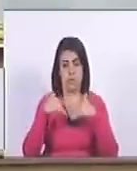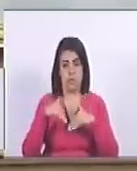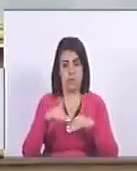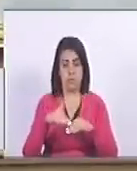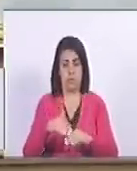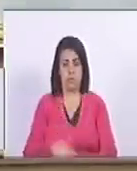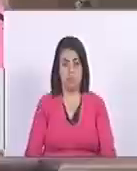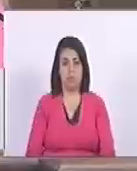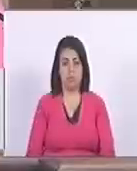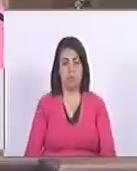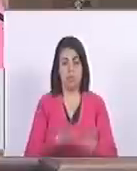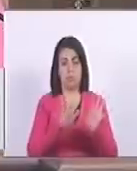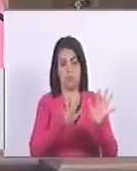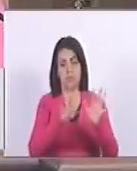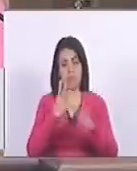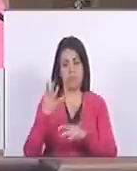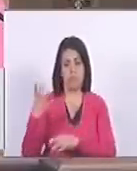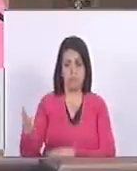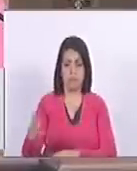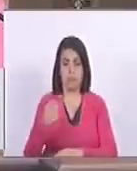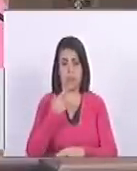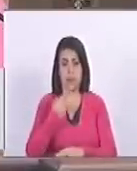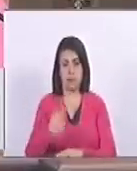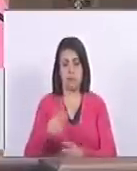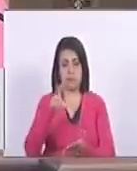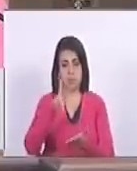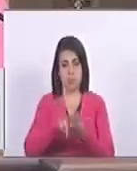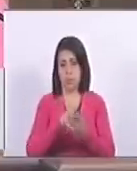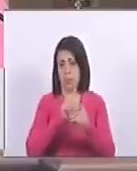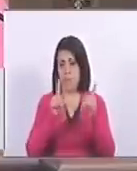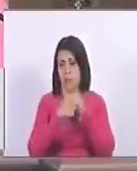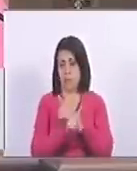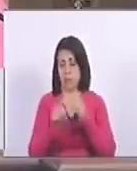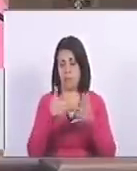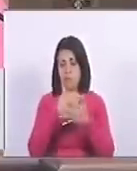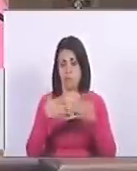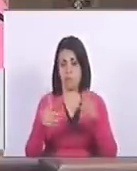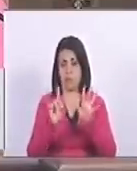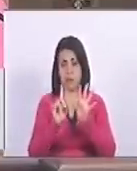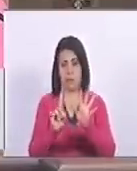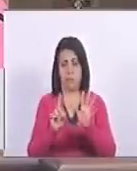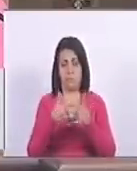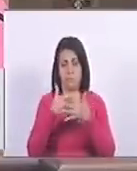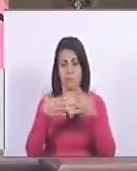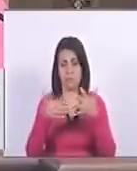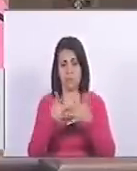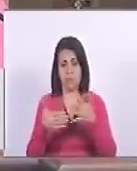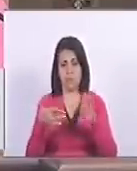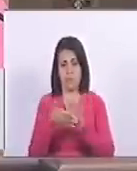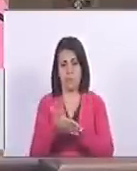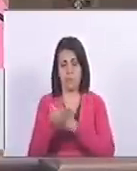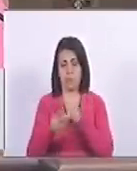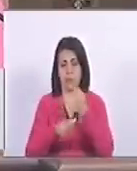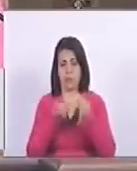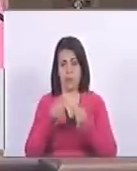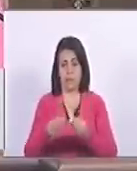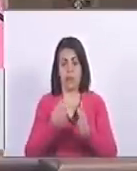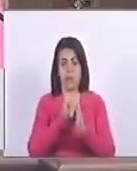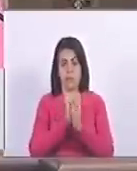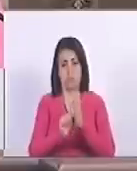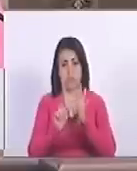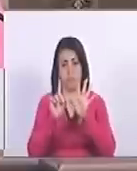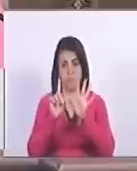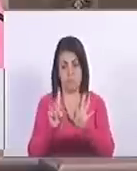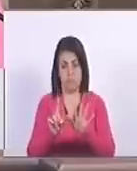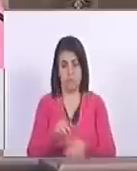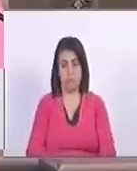Siguiente. Décimo cuarto. Se propone aprobar sin modificación el artículo 6, el cual queda redactado en los siguientes términos.